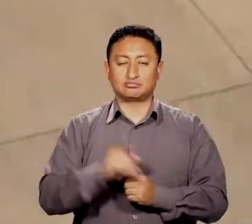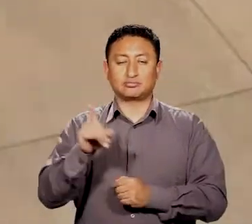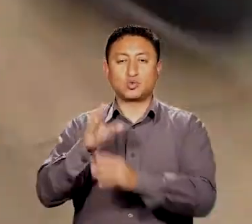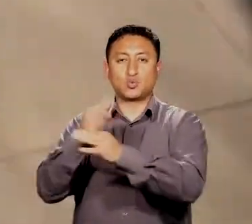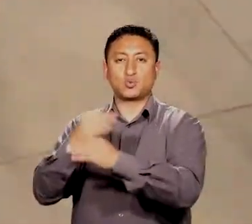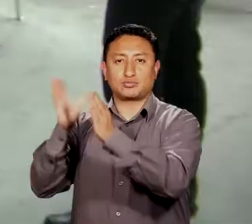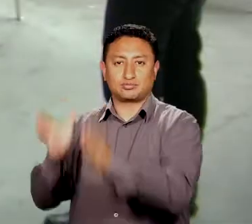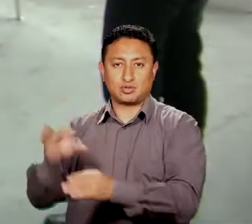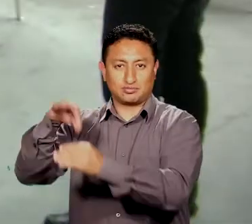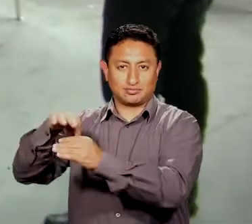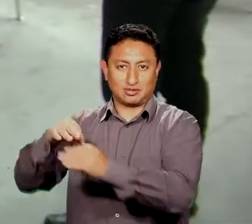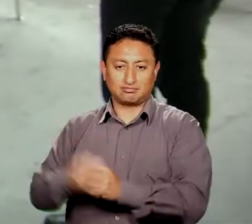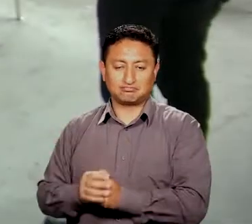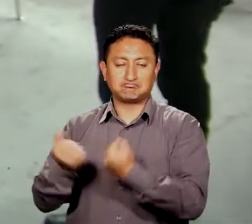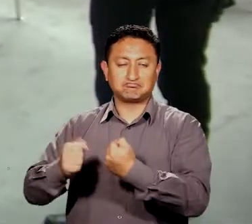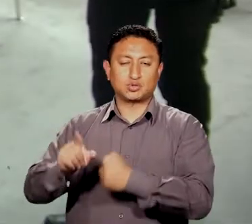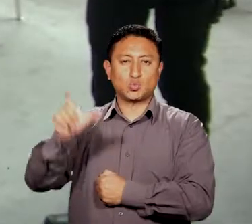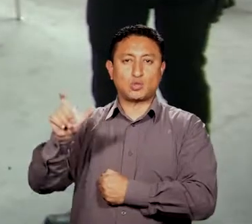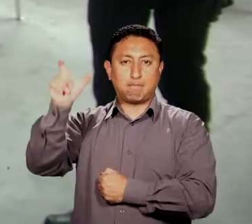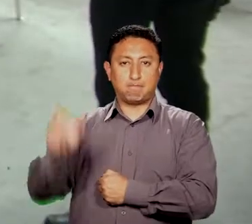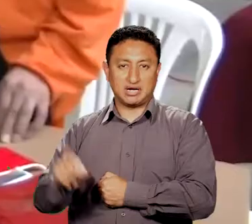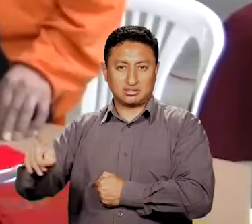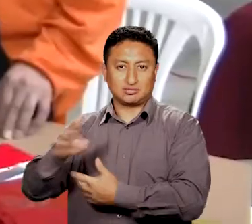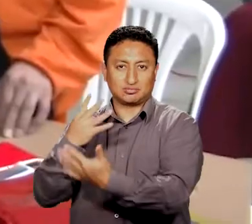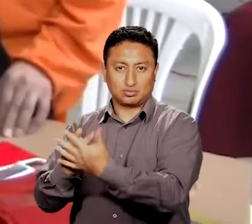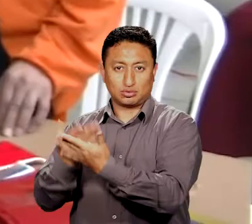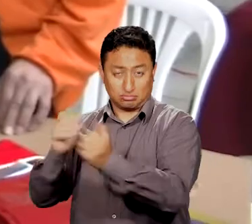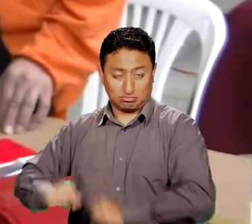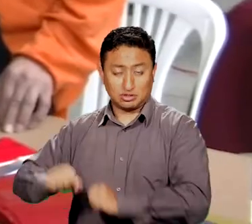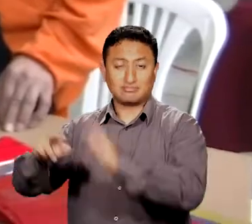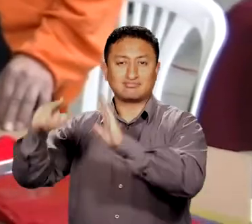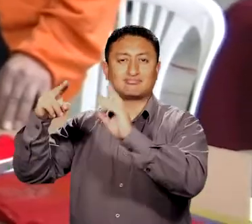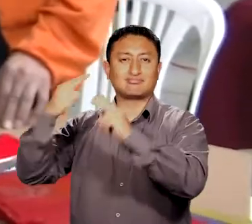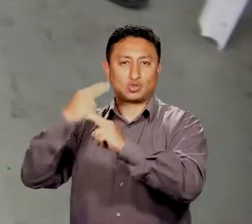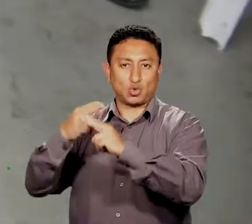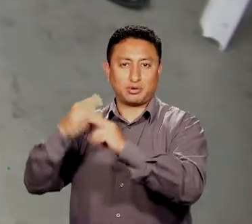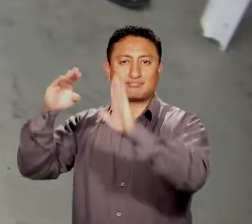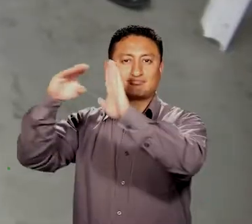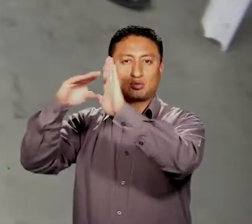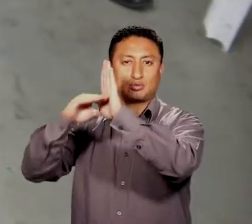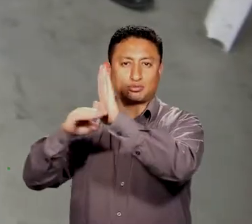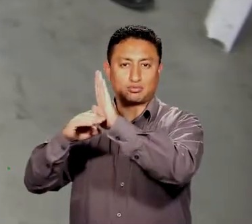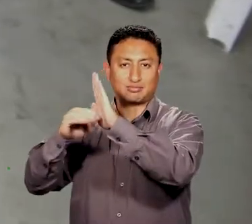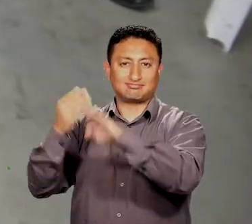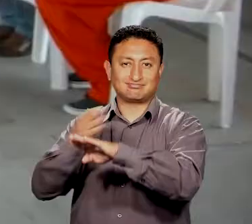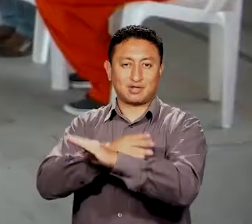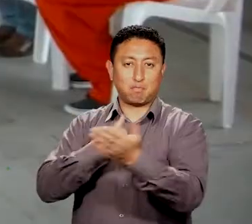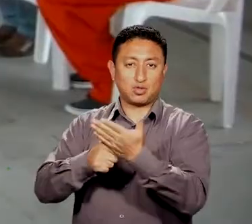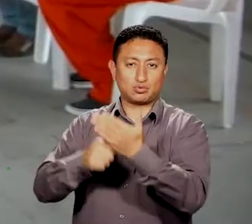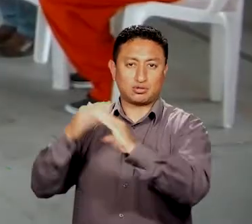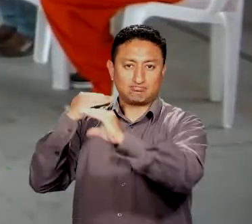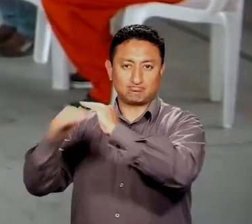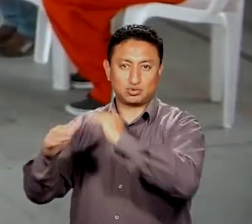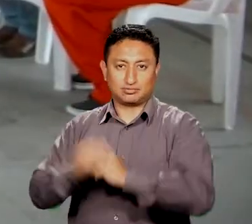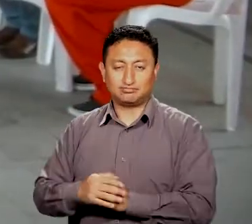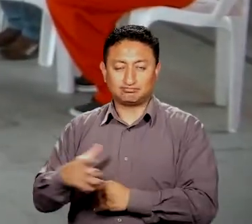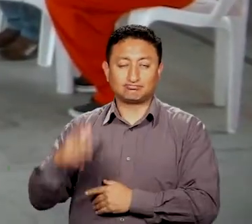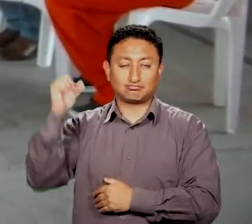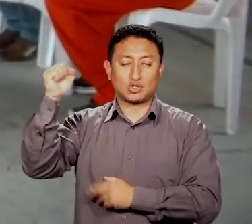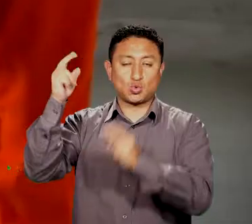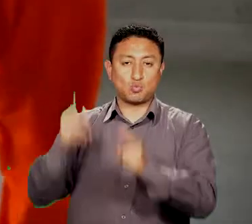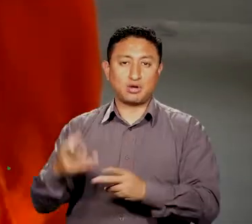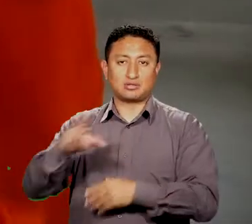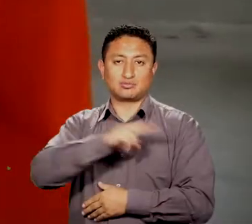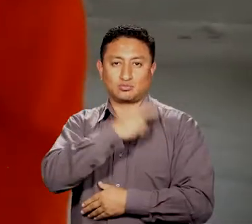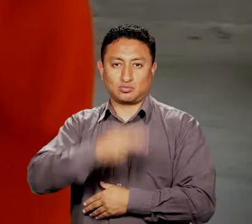funcionario electoral y una persona privada de la libertad que conste en el listado remitido por el Ministerio de Justicia, Derechos Humanos